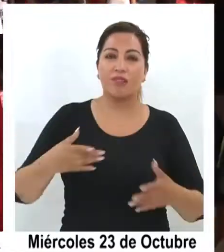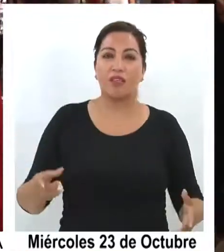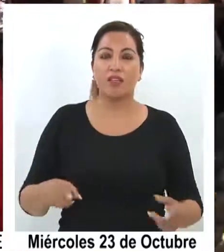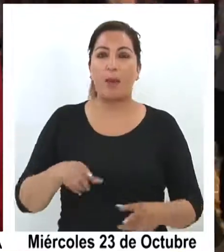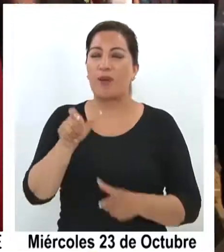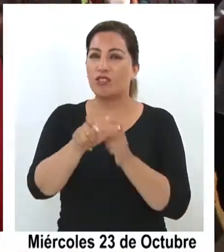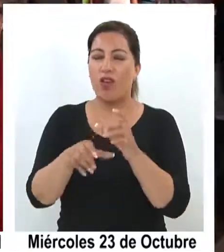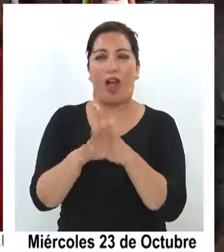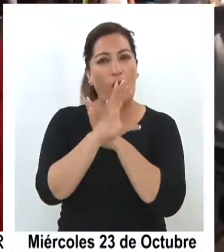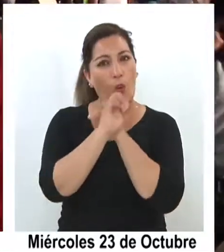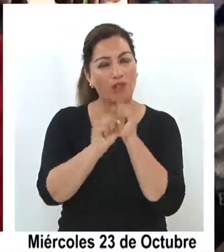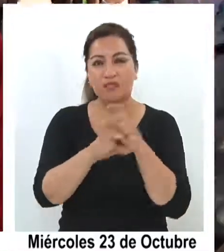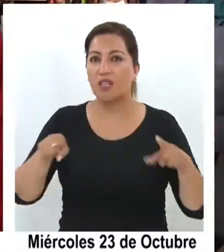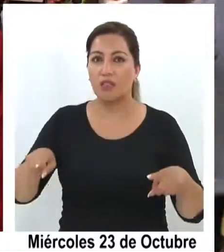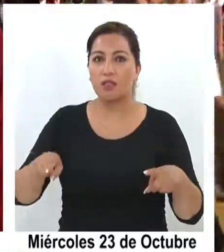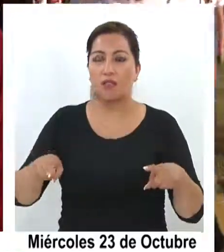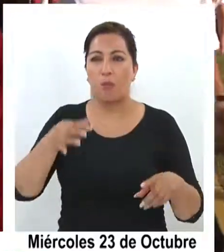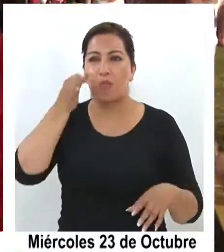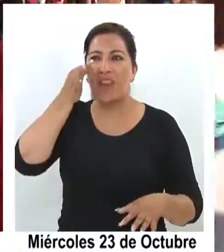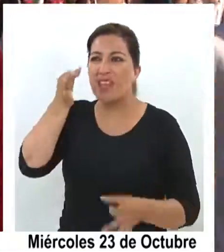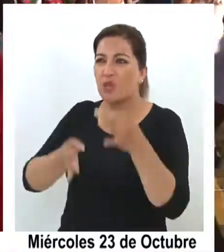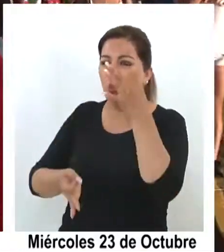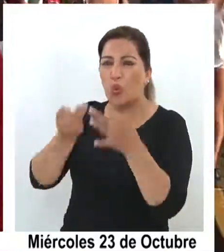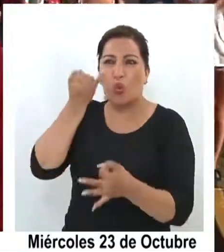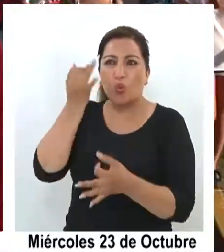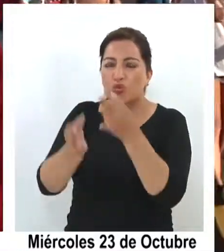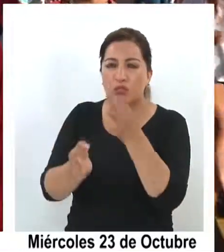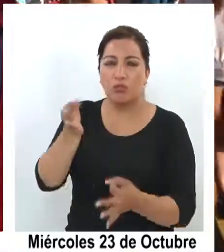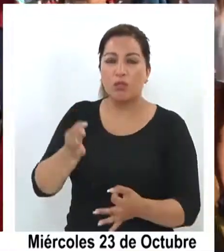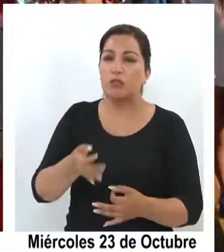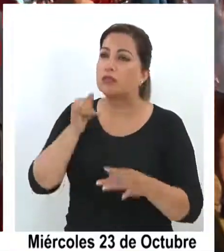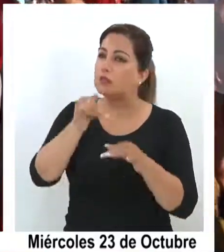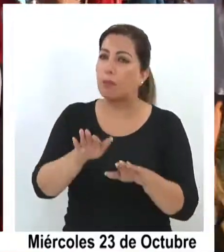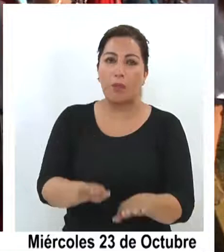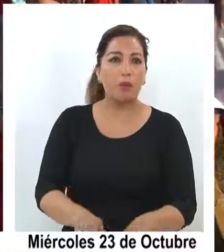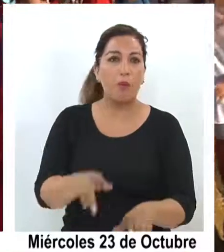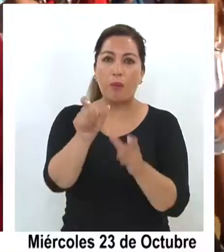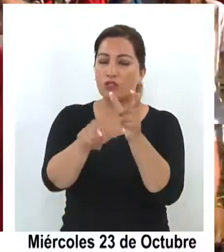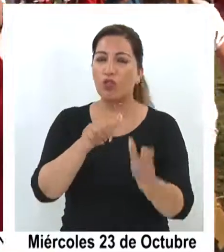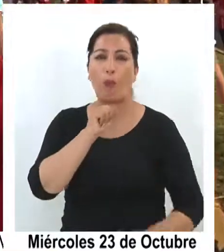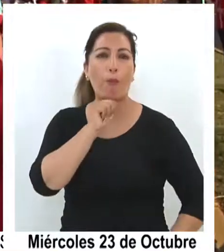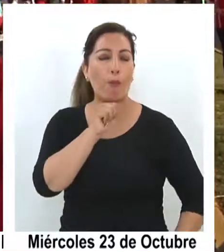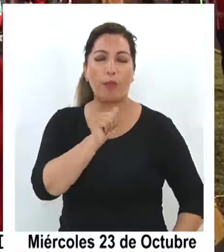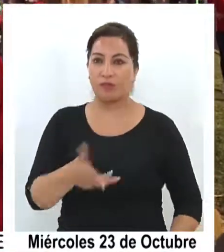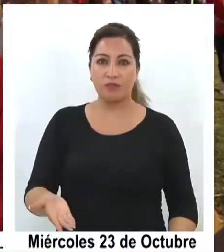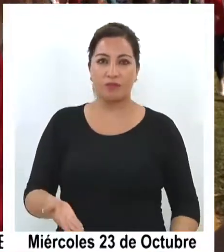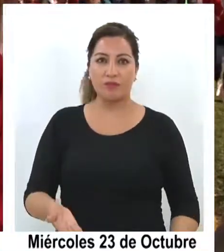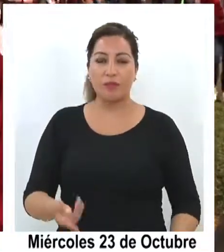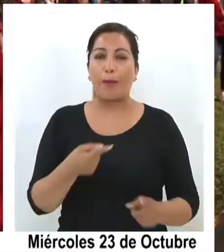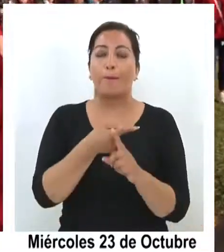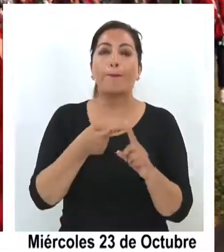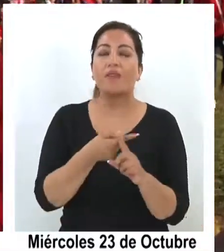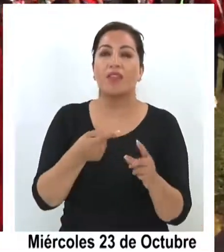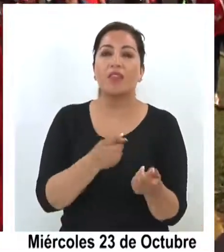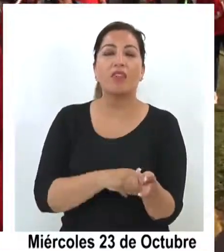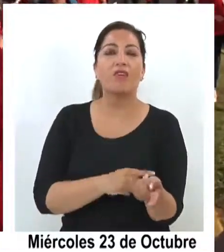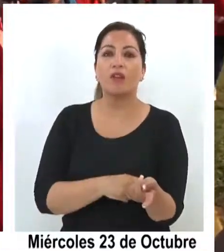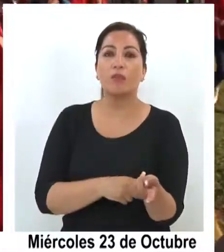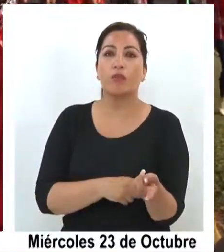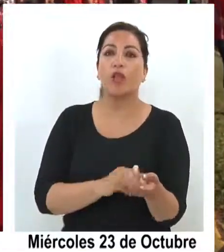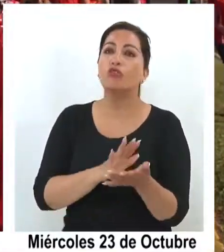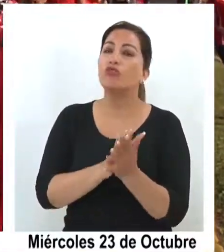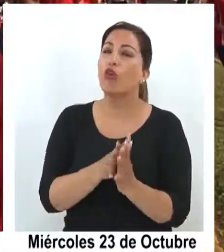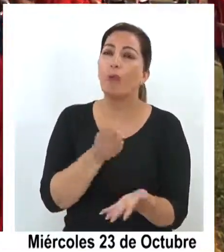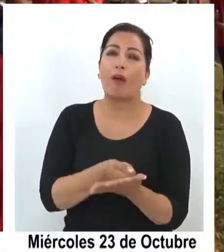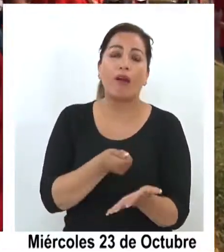esto no da para más. Al ver tanta injusticia, al ver que siempre somos los pobres, la gente de clase media, la que tiene que